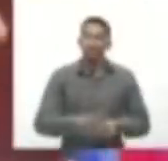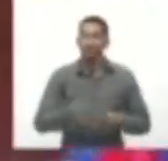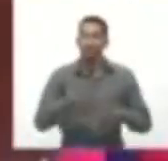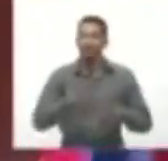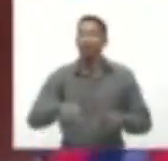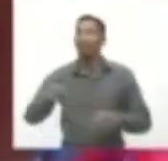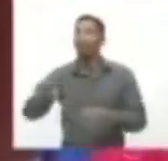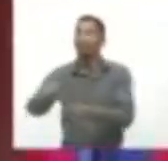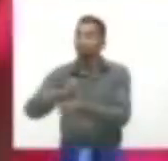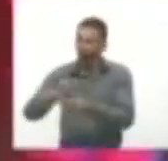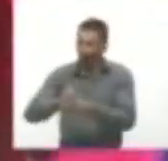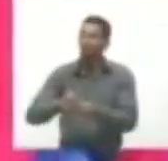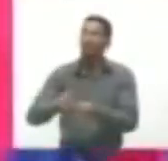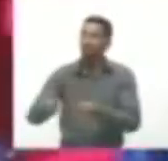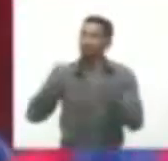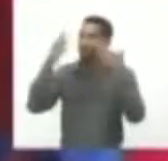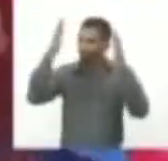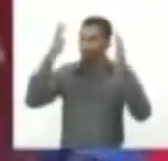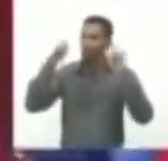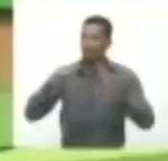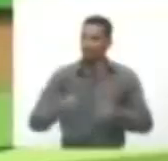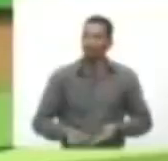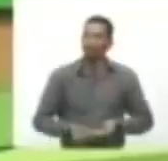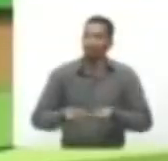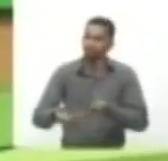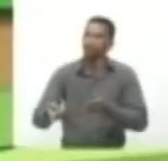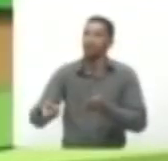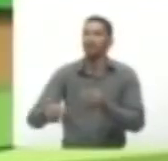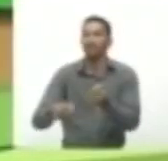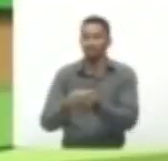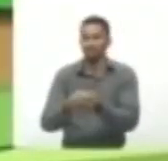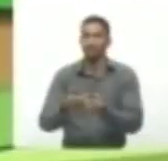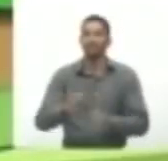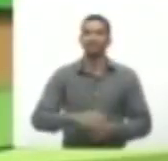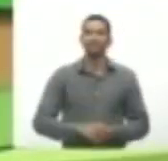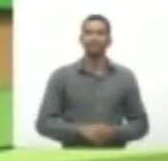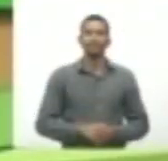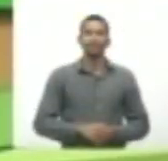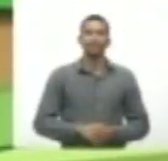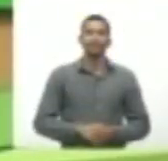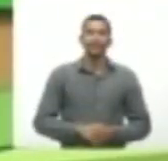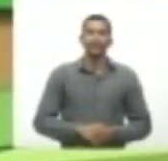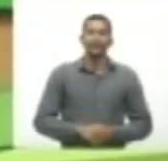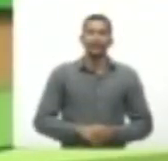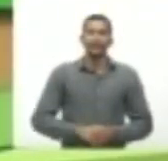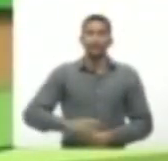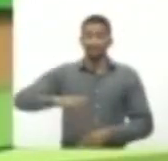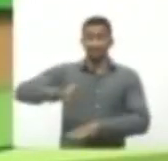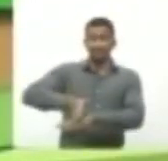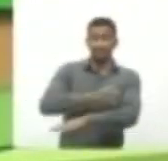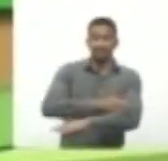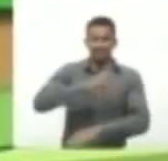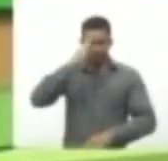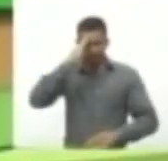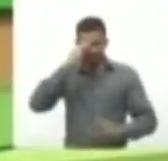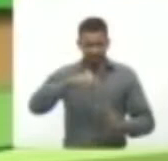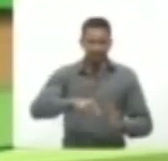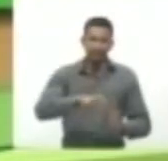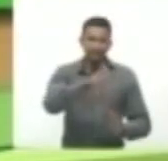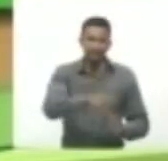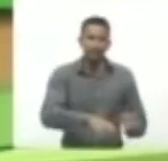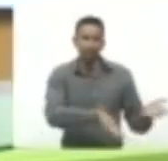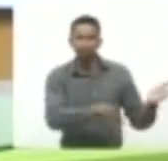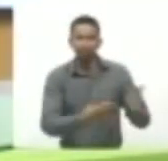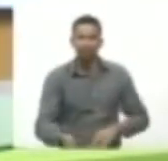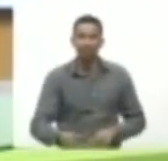que puedan desarrollar sus festividades. Y las autoridades identificaron al hombre que fue empalado y hallado en un basurero en el